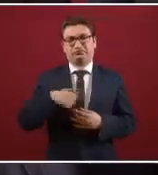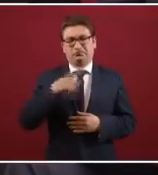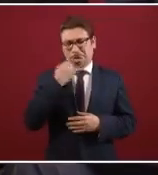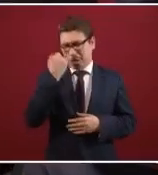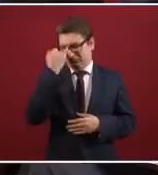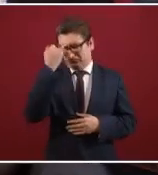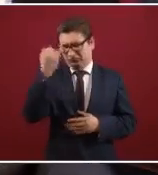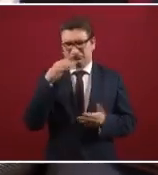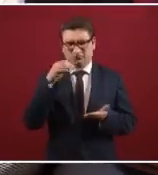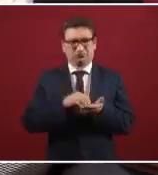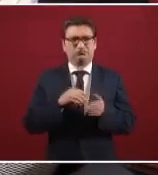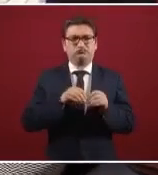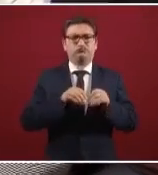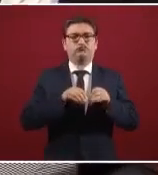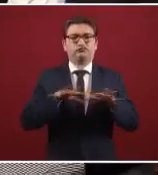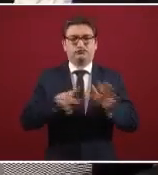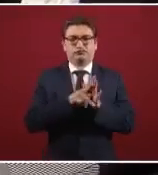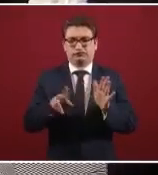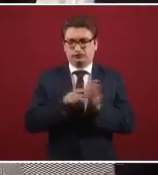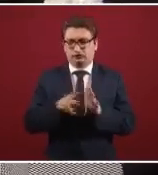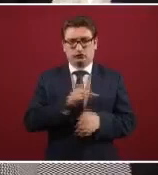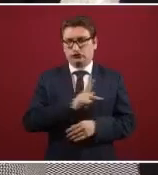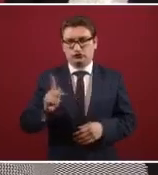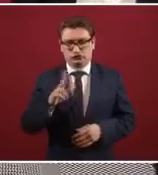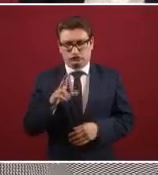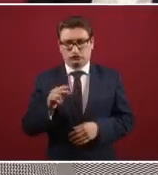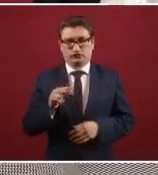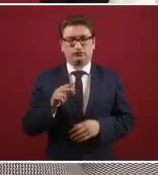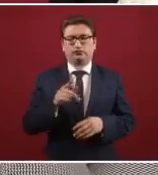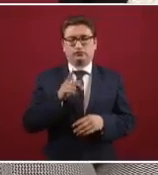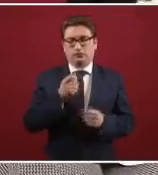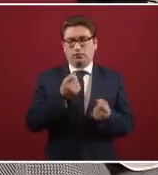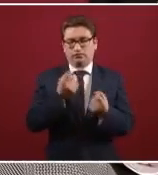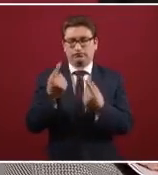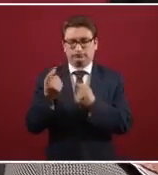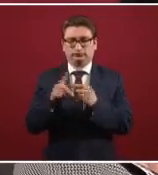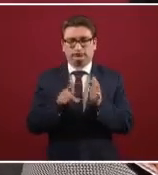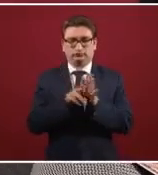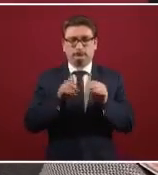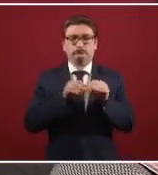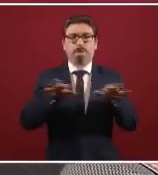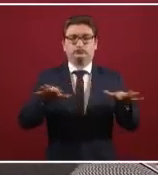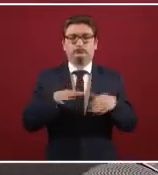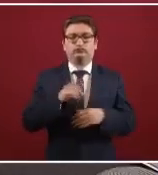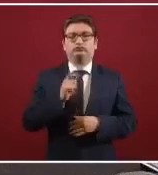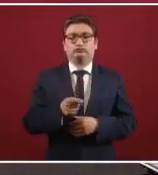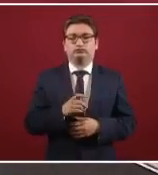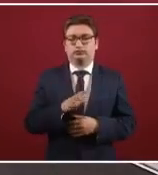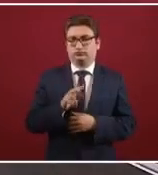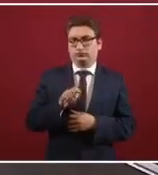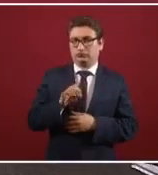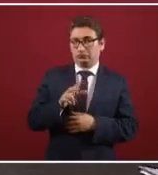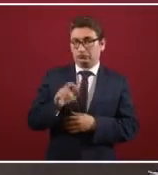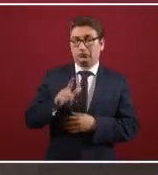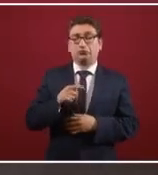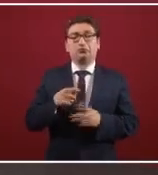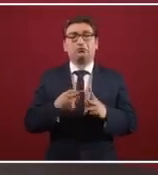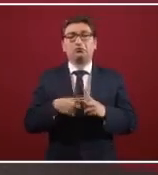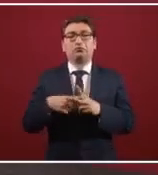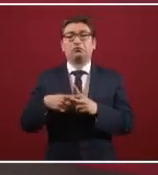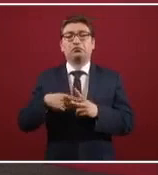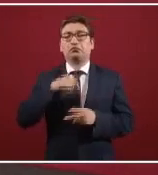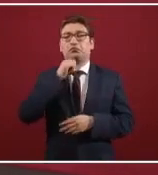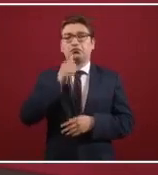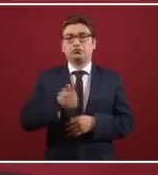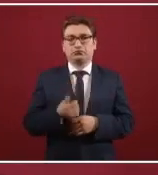se difundió no en todos no quiero generalizar es que ya no queríamos que se hiciera la